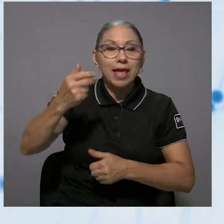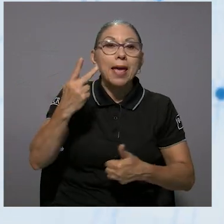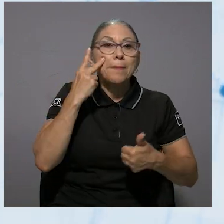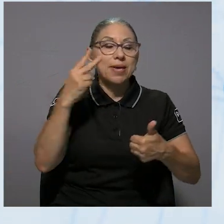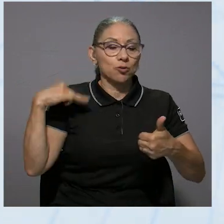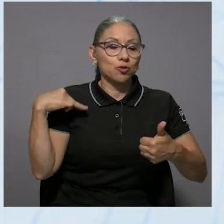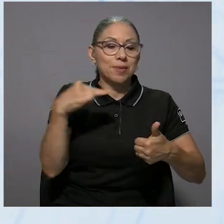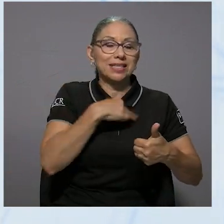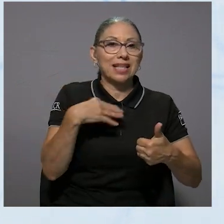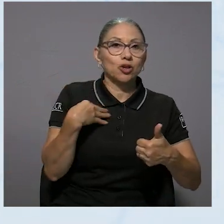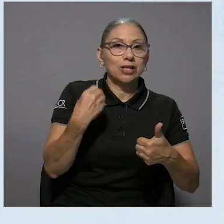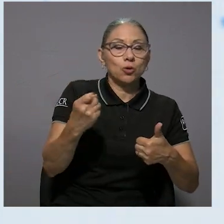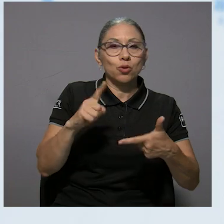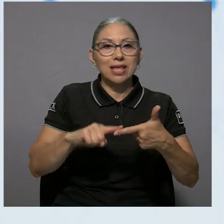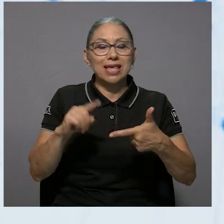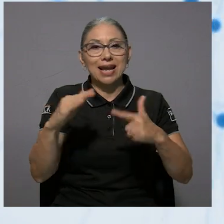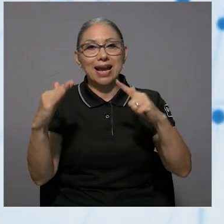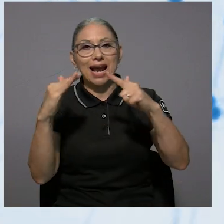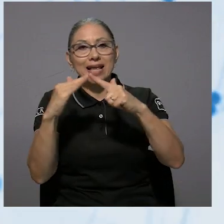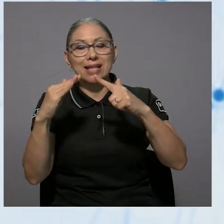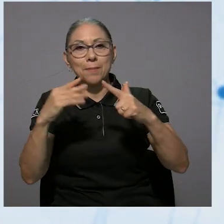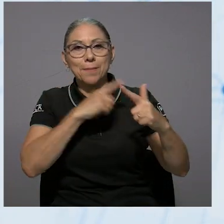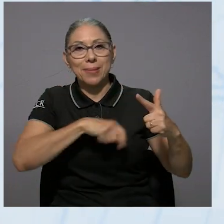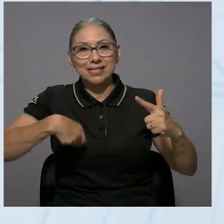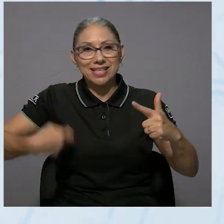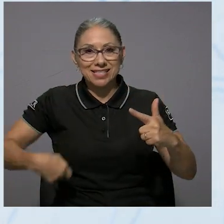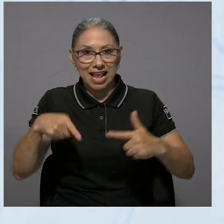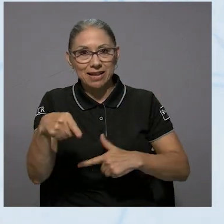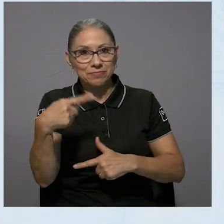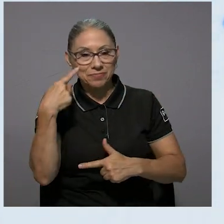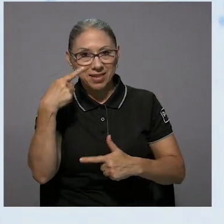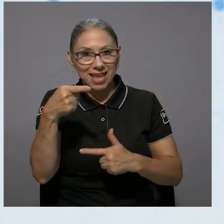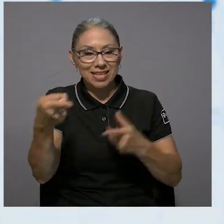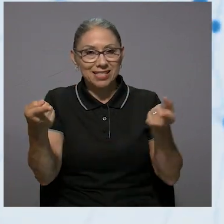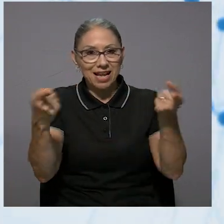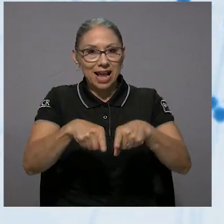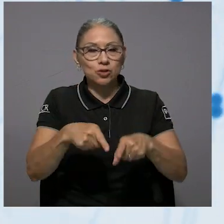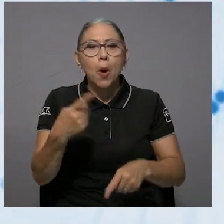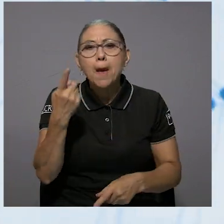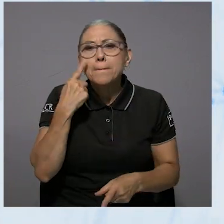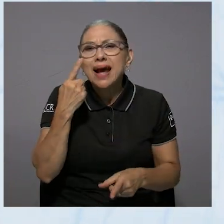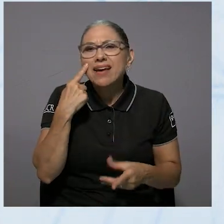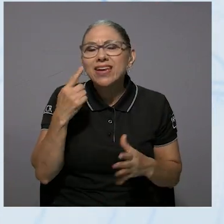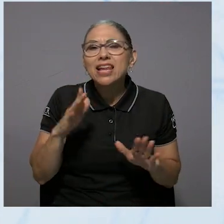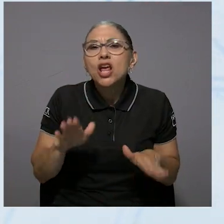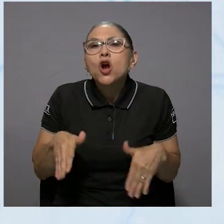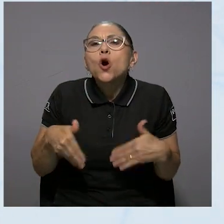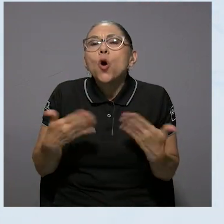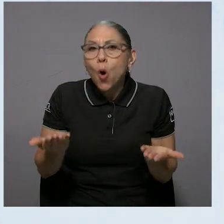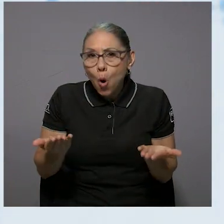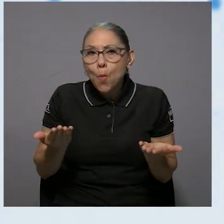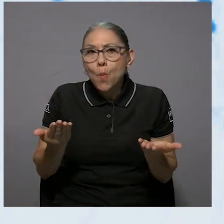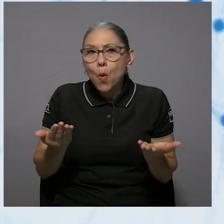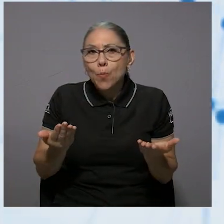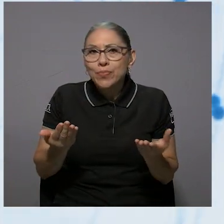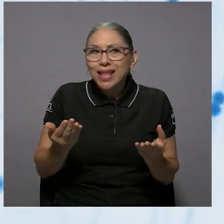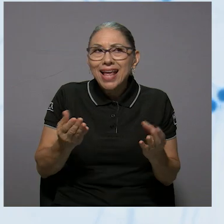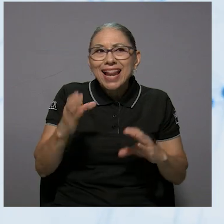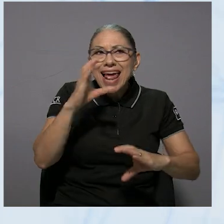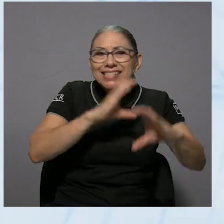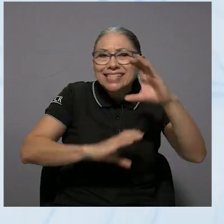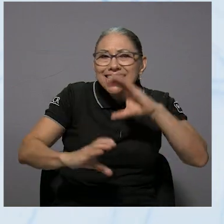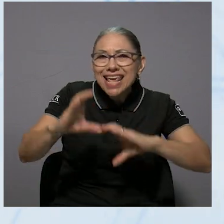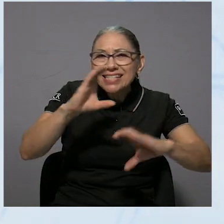de Salud y Casa Presidencial, para ver cómo se estaba llevando la ciencia específicamente, no solo